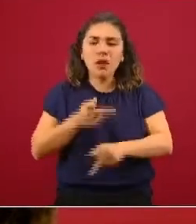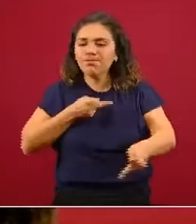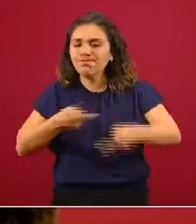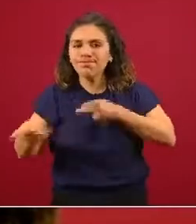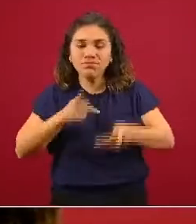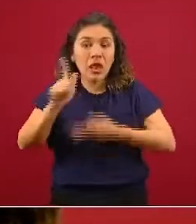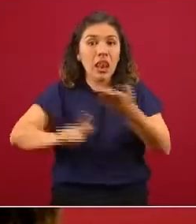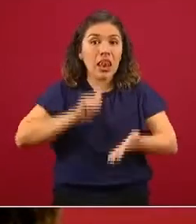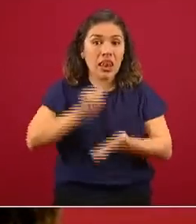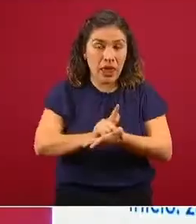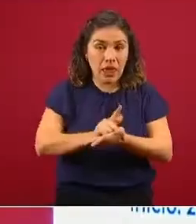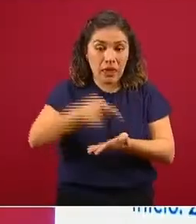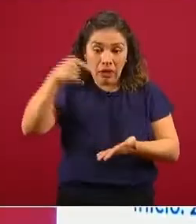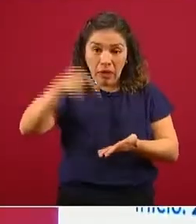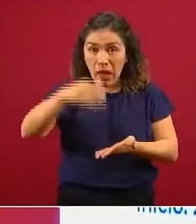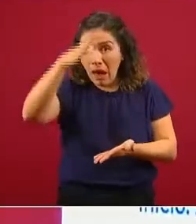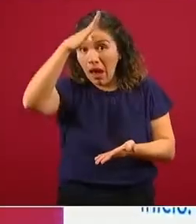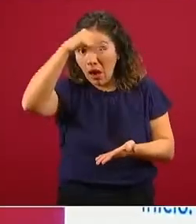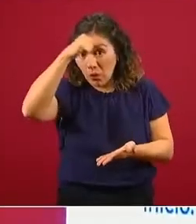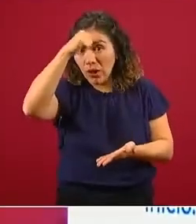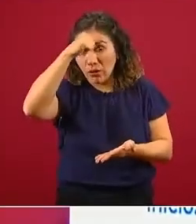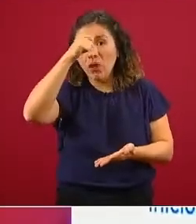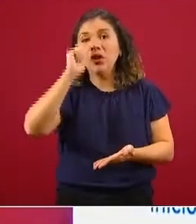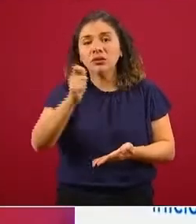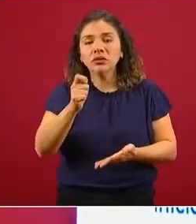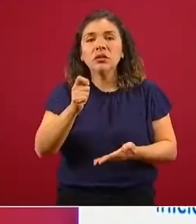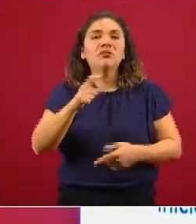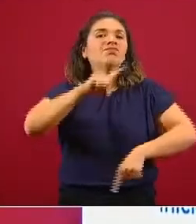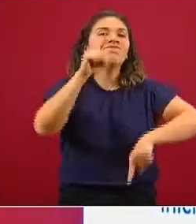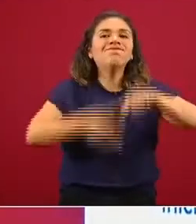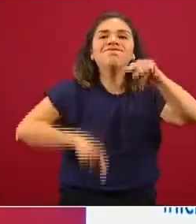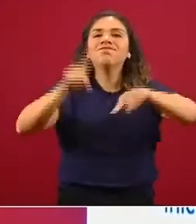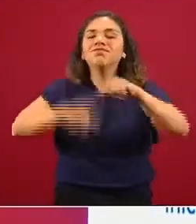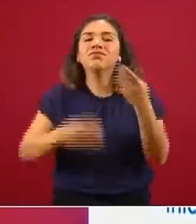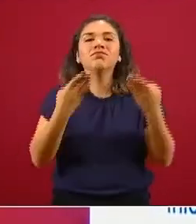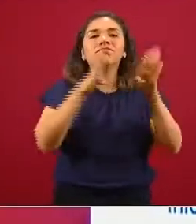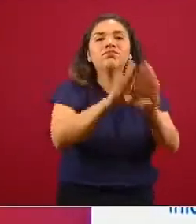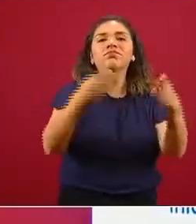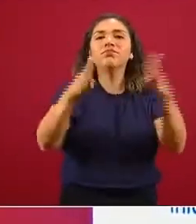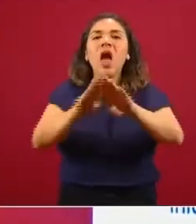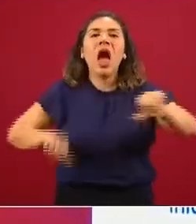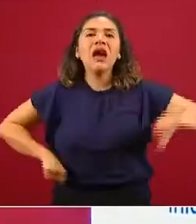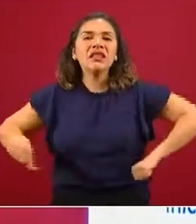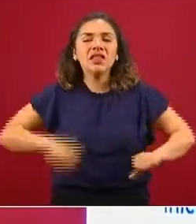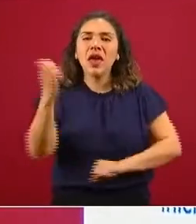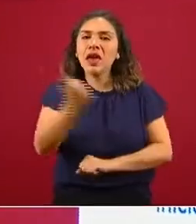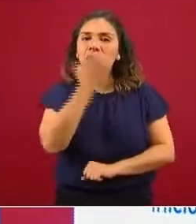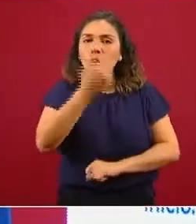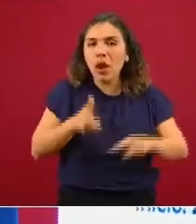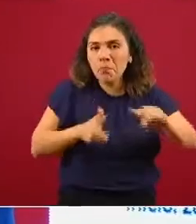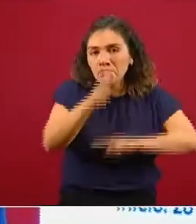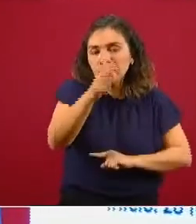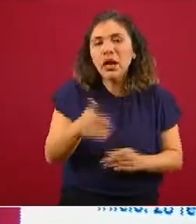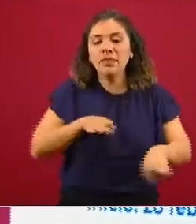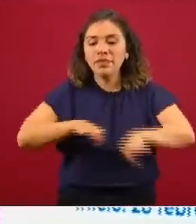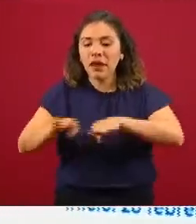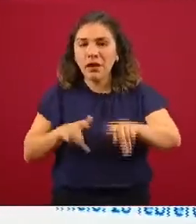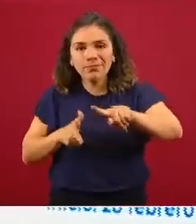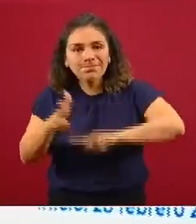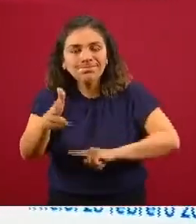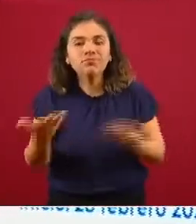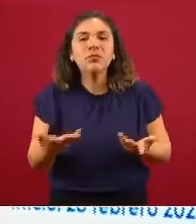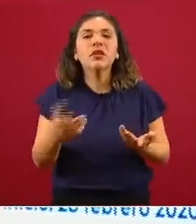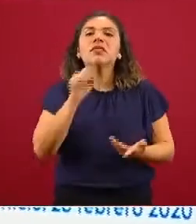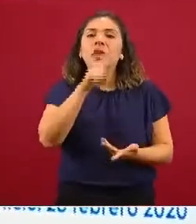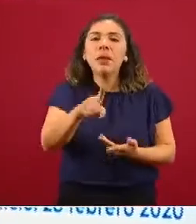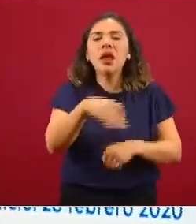administrativas, disposiciones de ley, se suspenden actividades. Se suspende la actividad escolar, se suspende la actividad laboral y